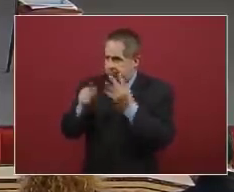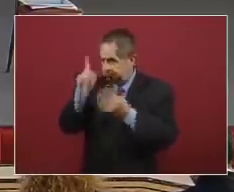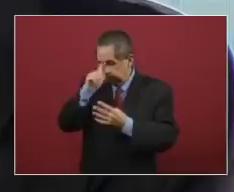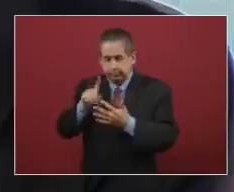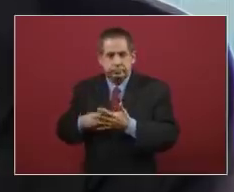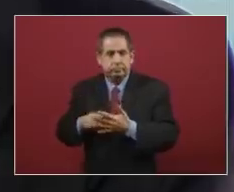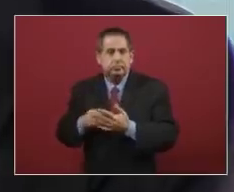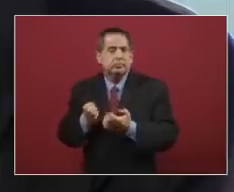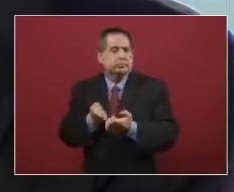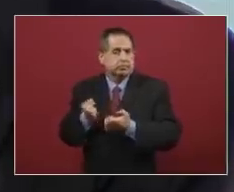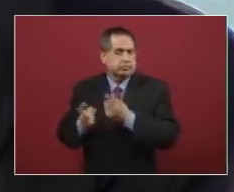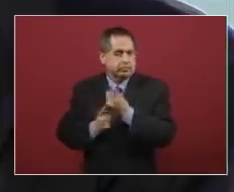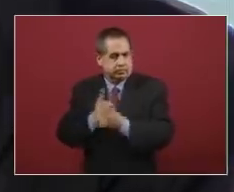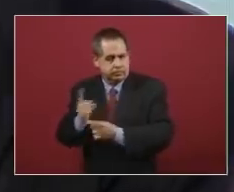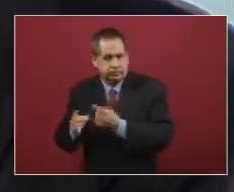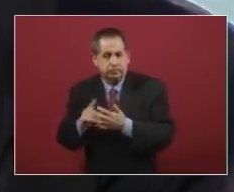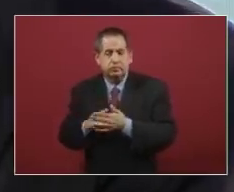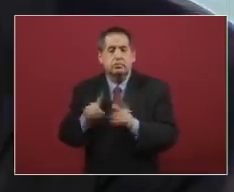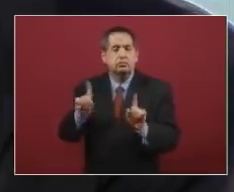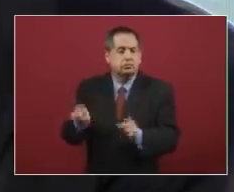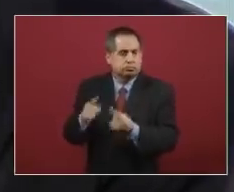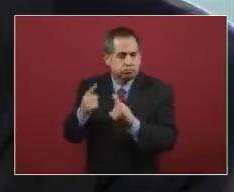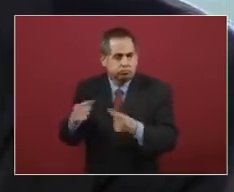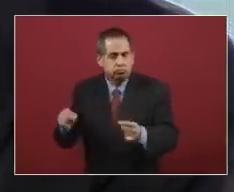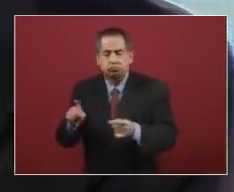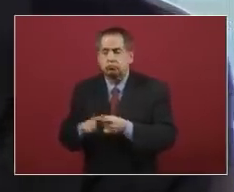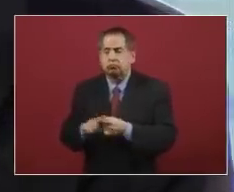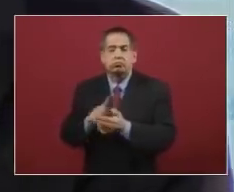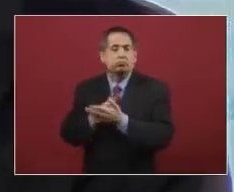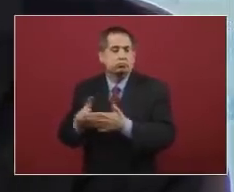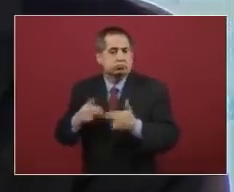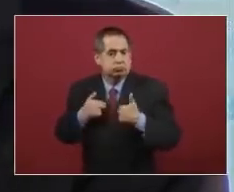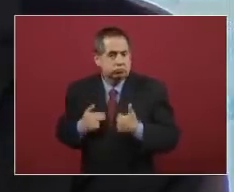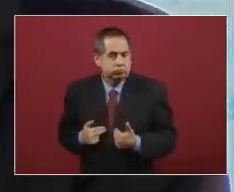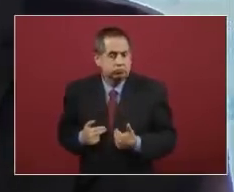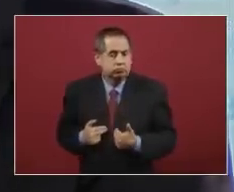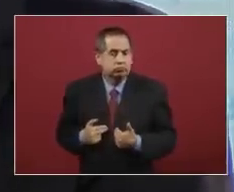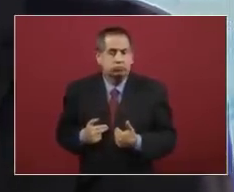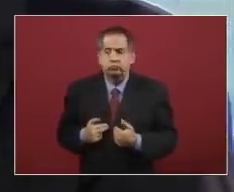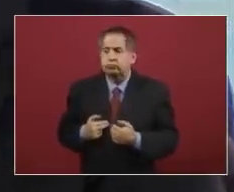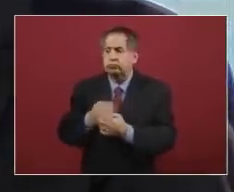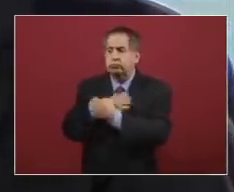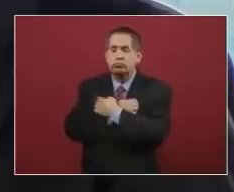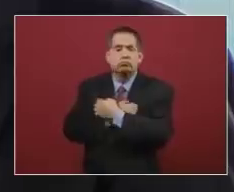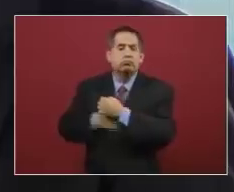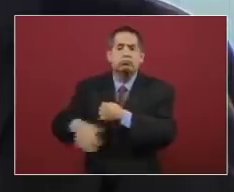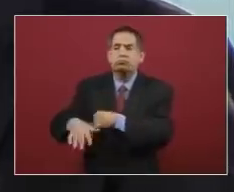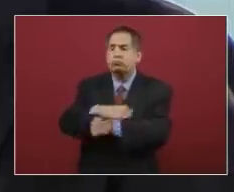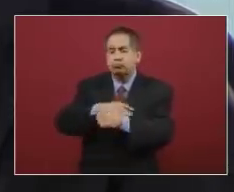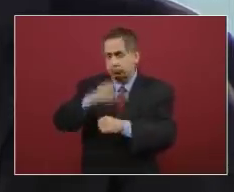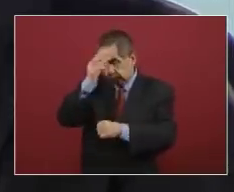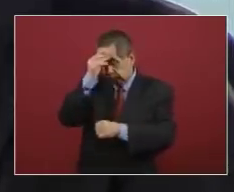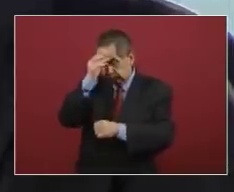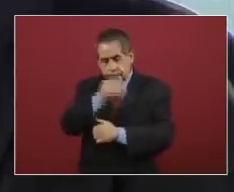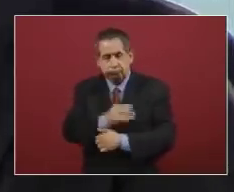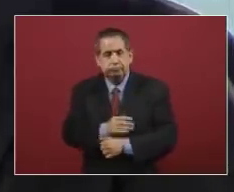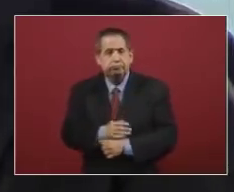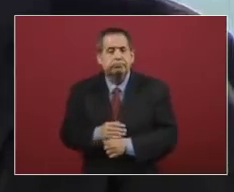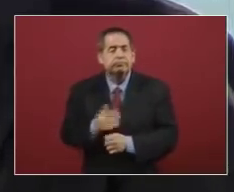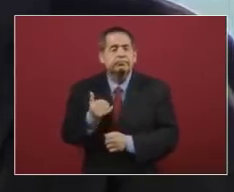física, la música, derechos humanos, educación ambiental